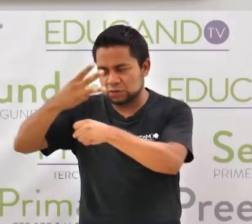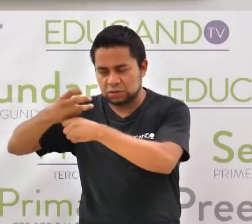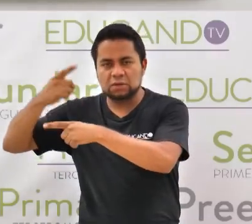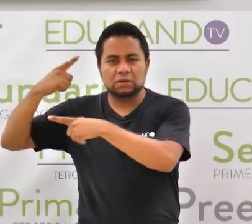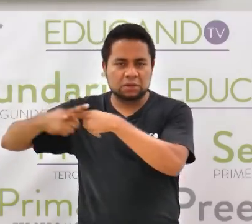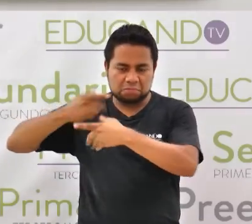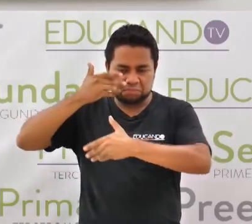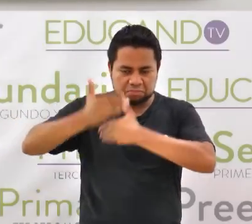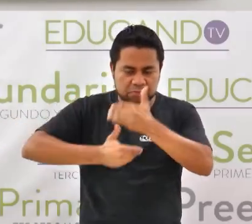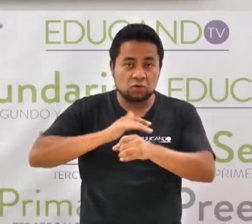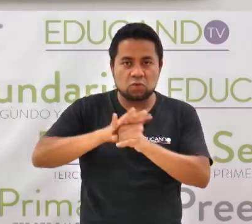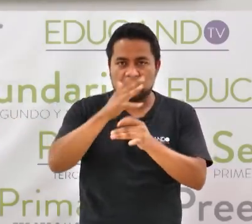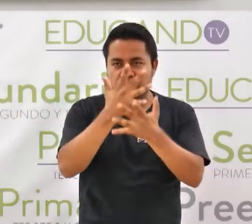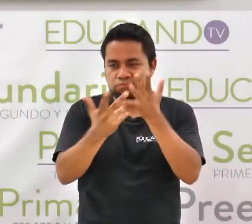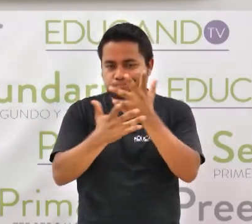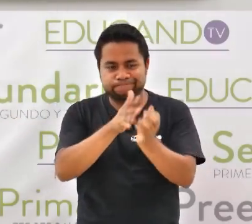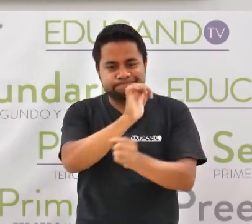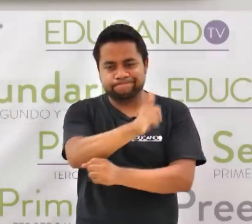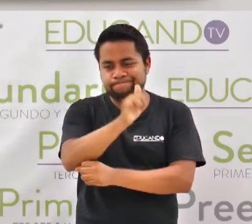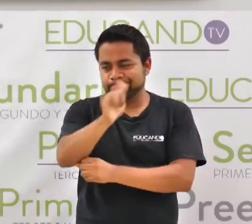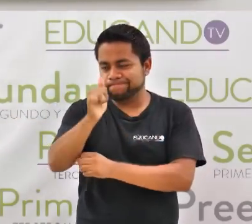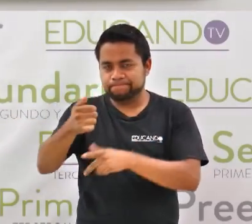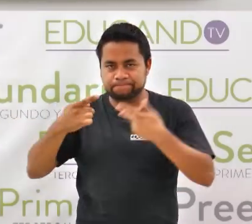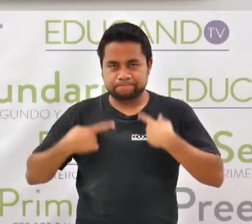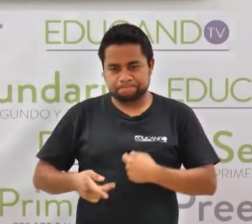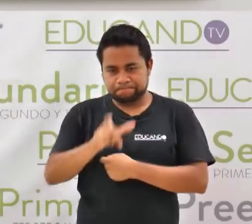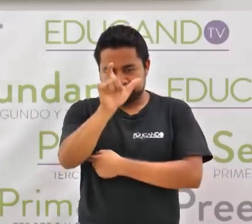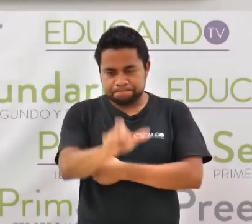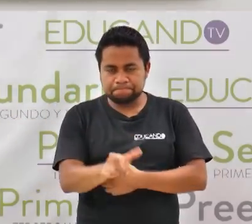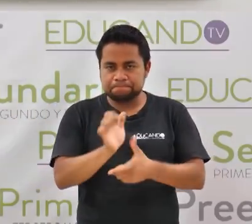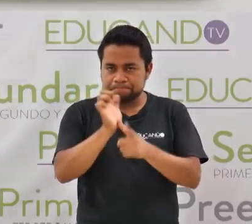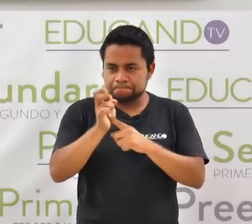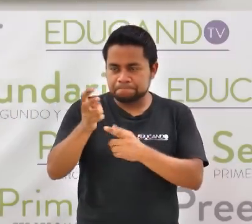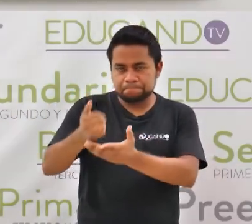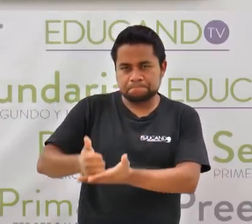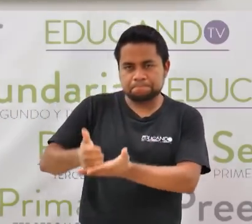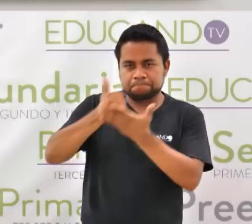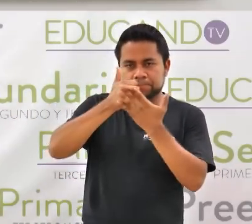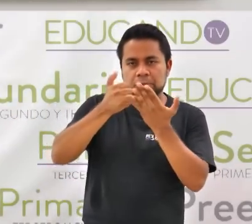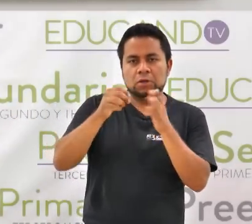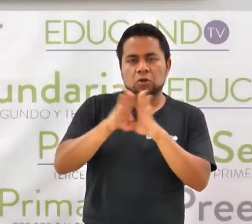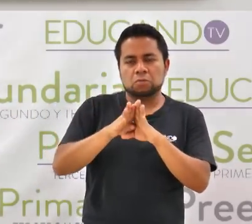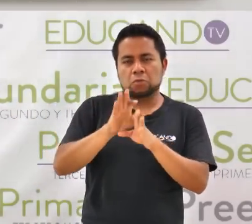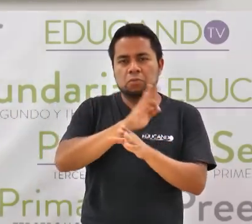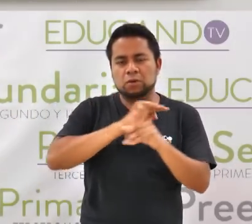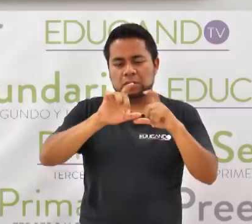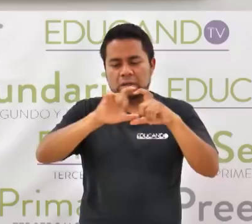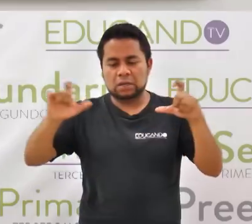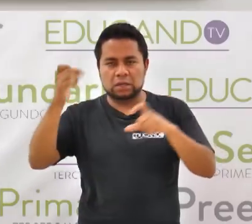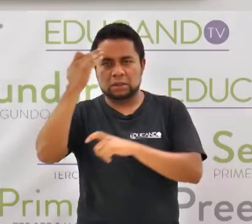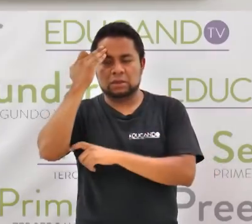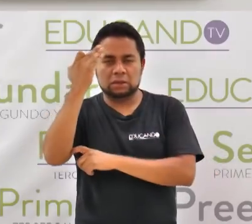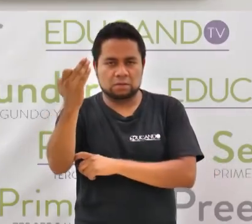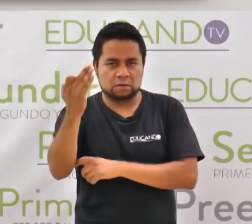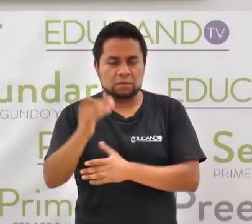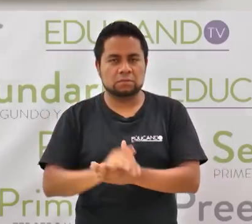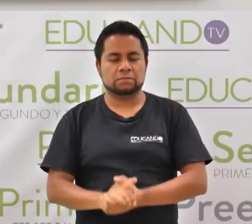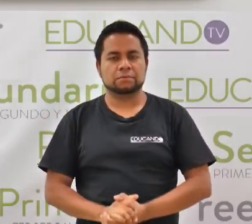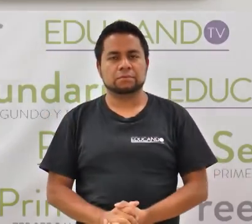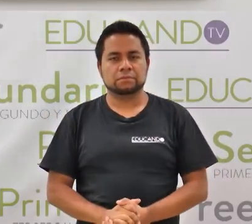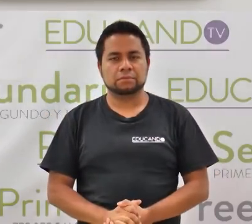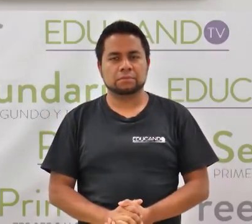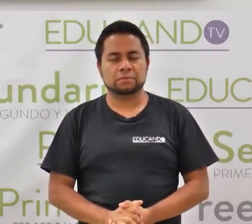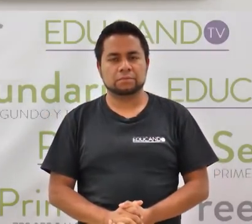las acciones que van a desarrollar los personajes. Entonces ahí nos serviría esto como una línea de tiempo. Muy